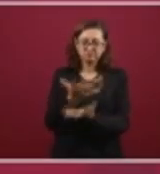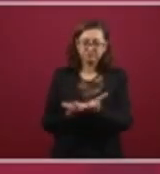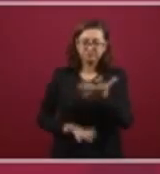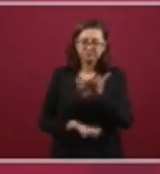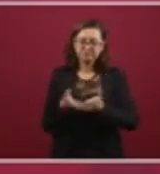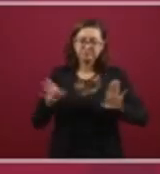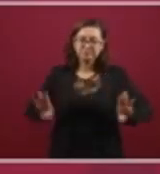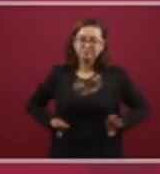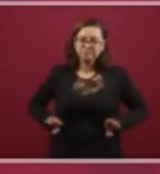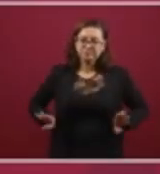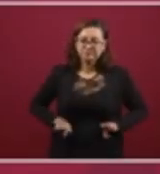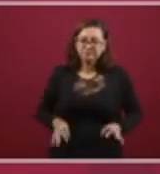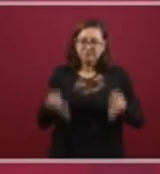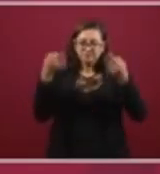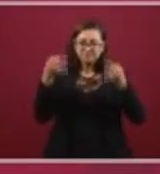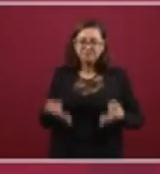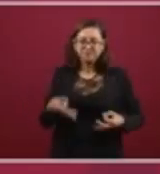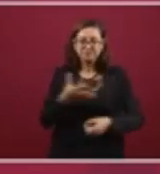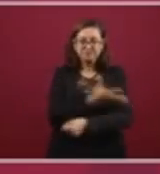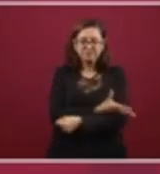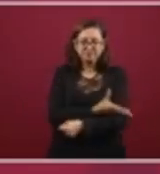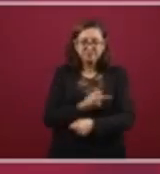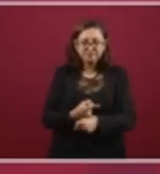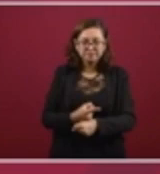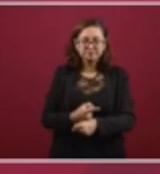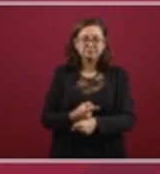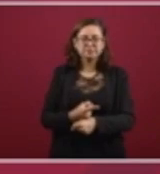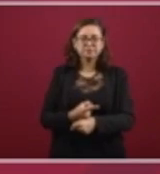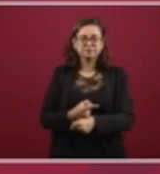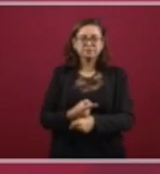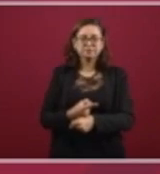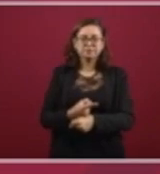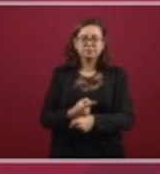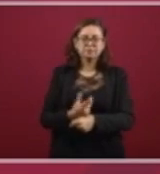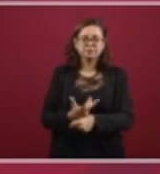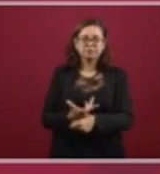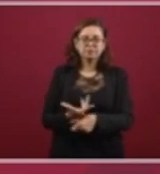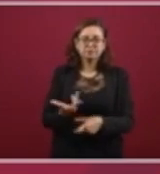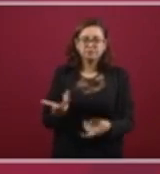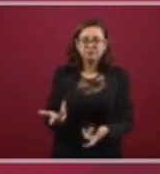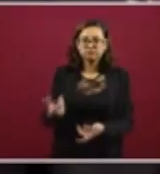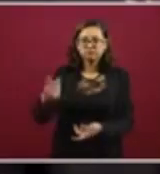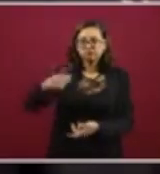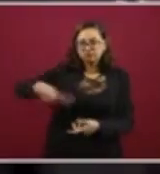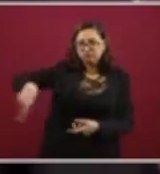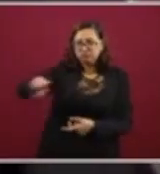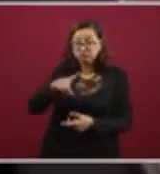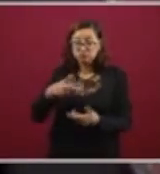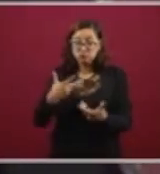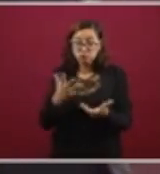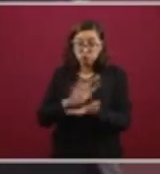honestidad, que no haya asociación delictuosa,